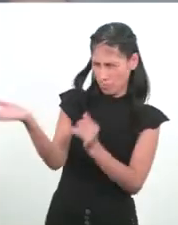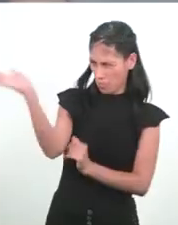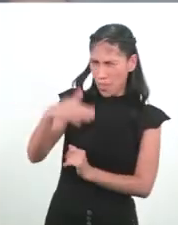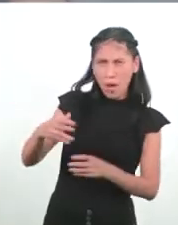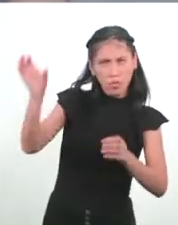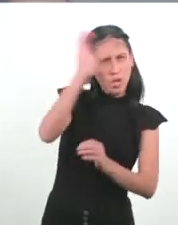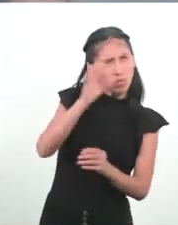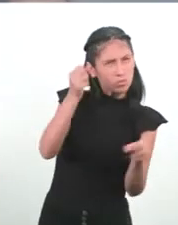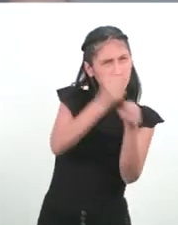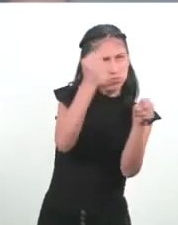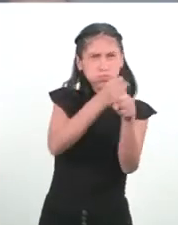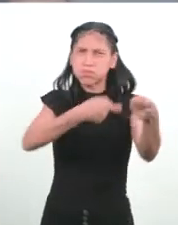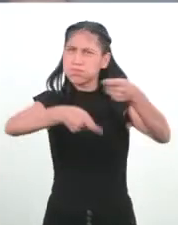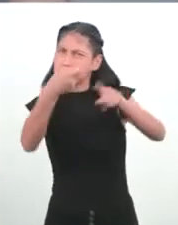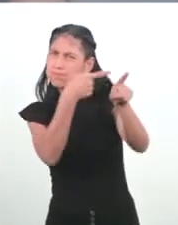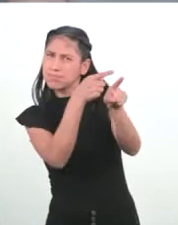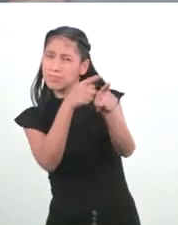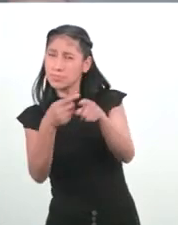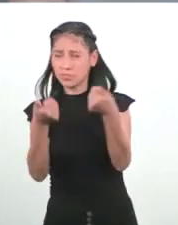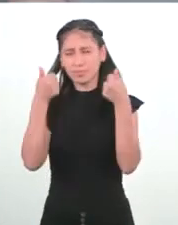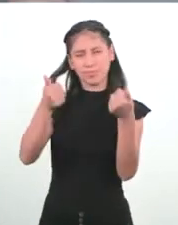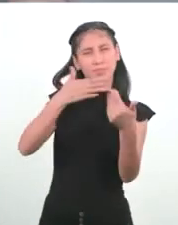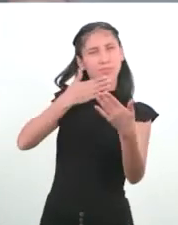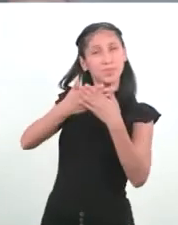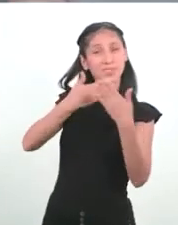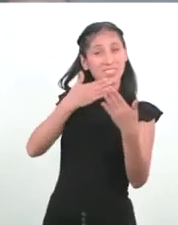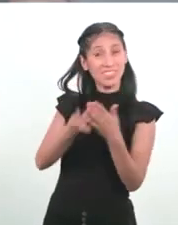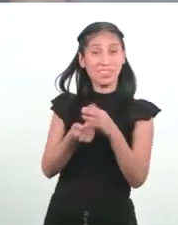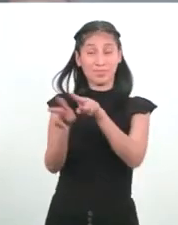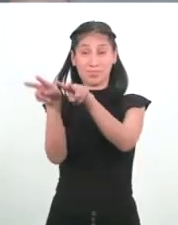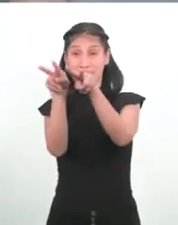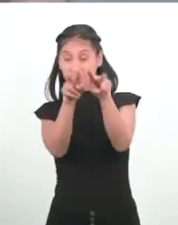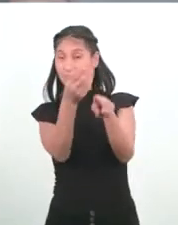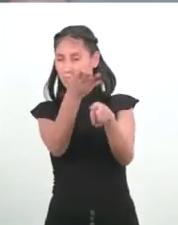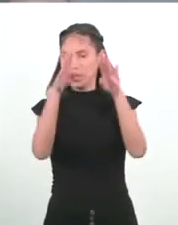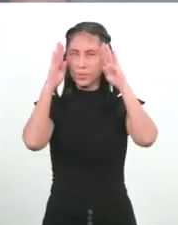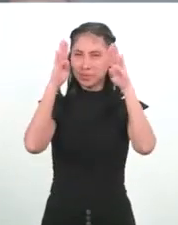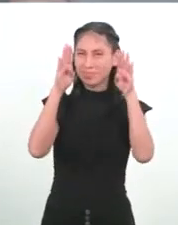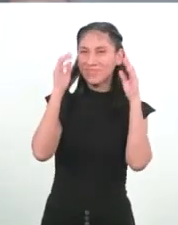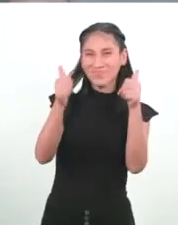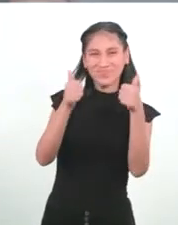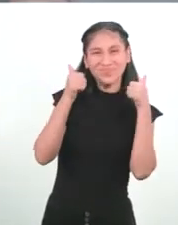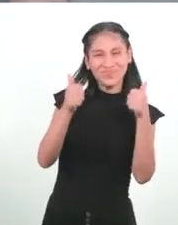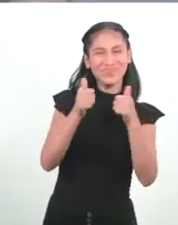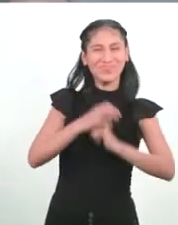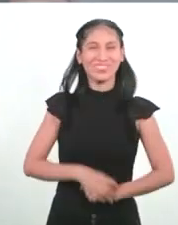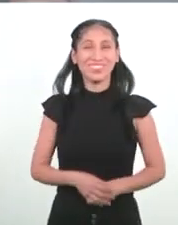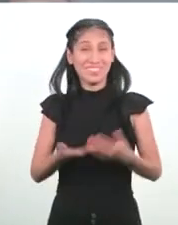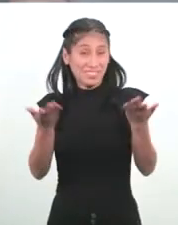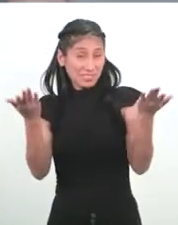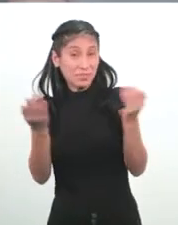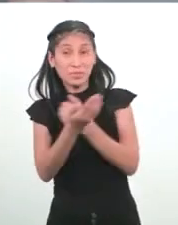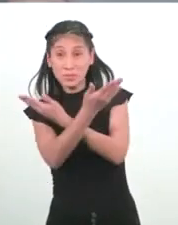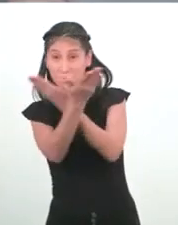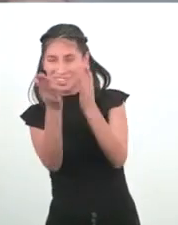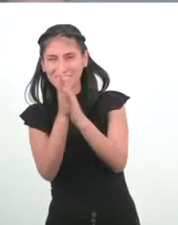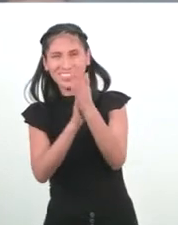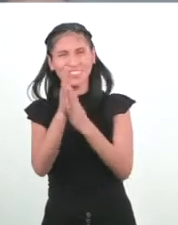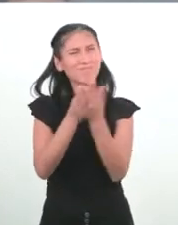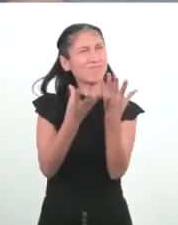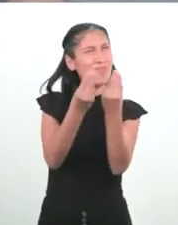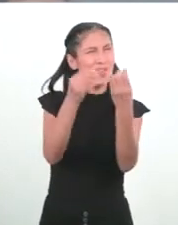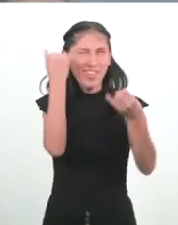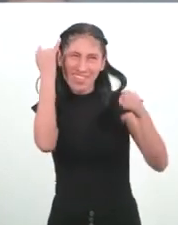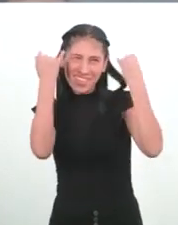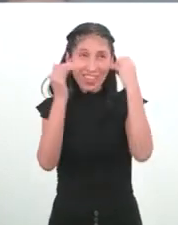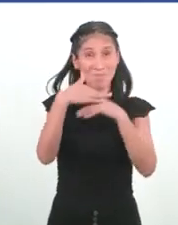varones. Muchas gracias, chicas y chicos. Se nota que prestaron atención a la entrevista con Mariana y que tienen grandes ideas para empezar